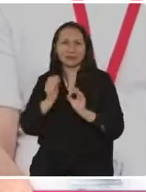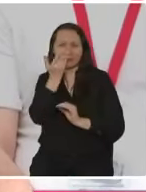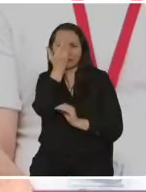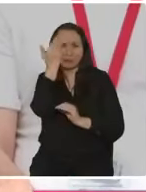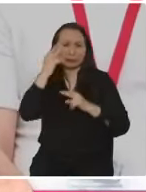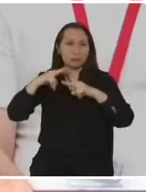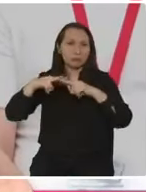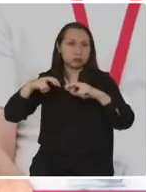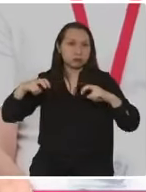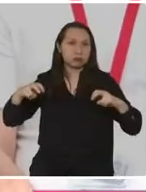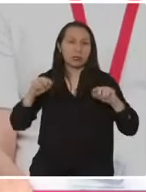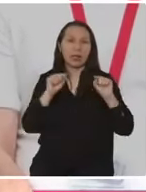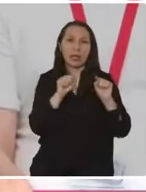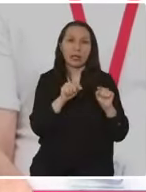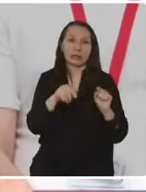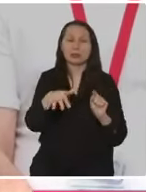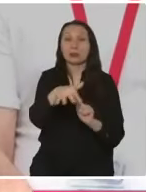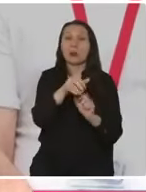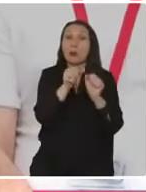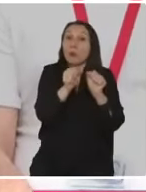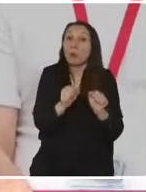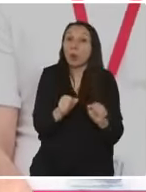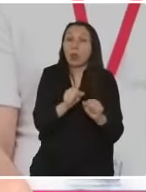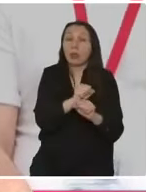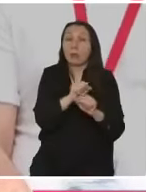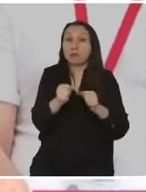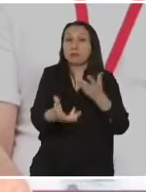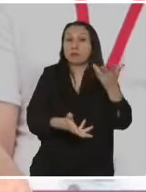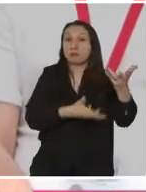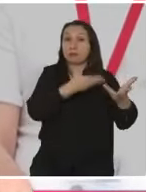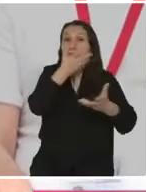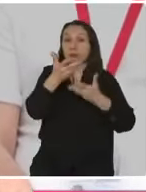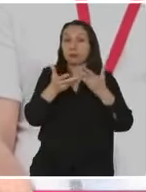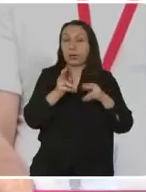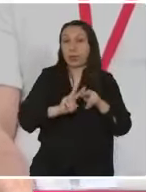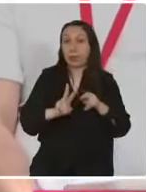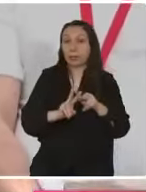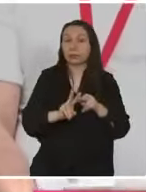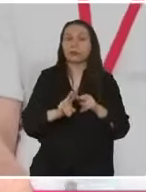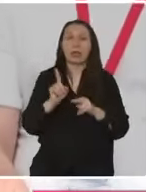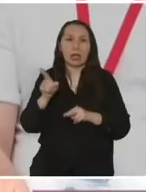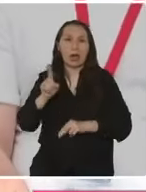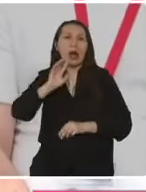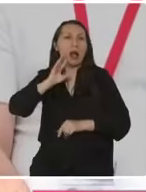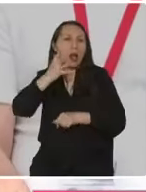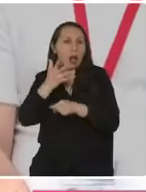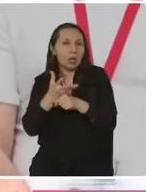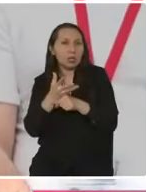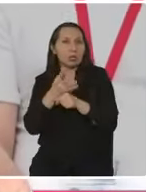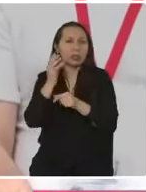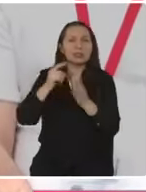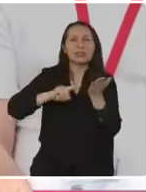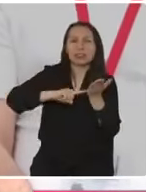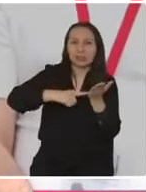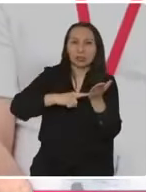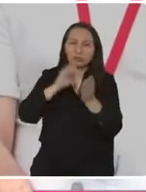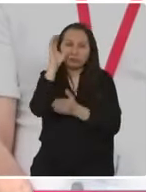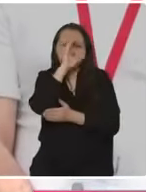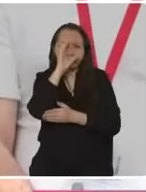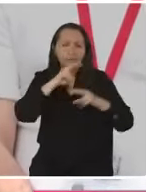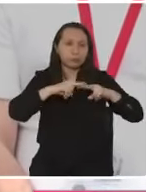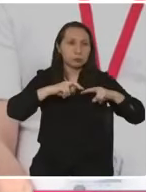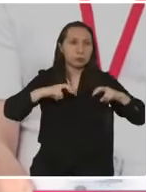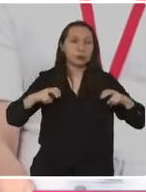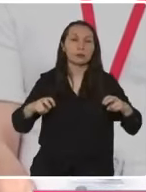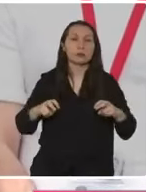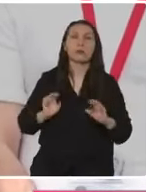en investigar este tipo de posibles atentados a través de incendios, que manejan los mecanismos, la tecnología para hacer esta